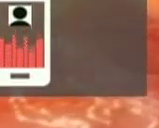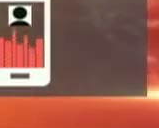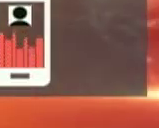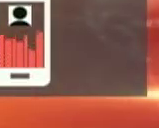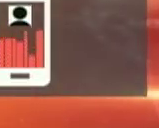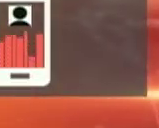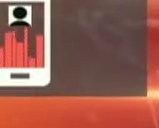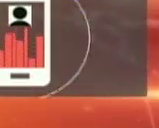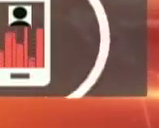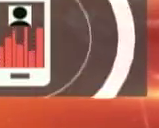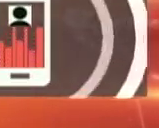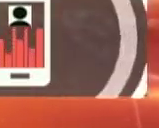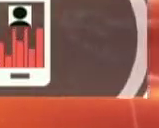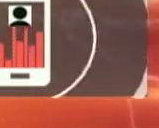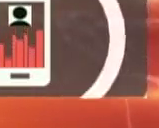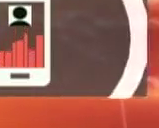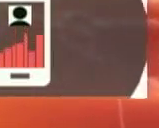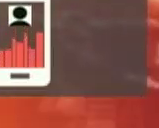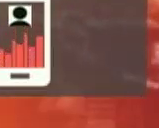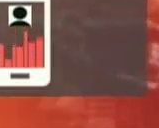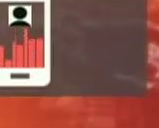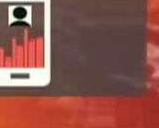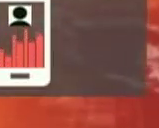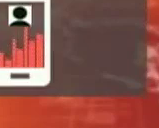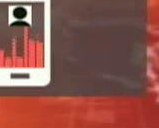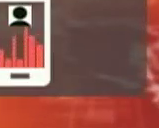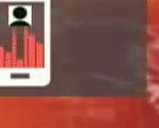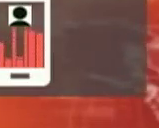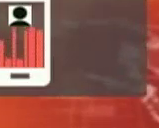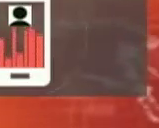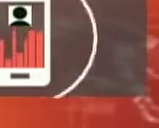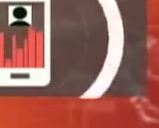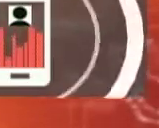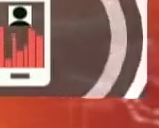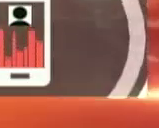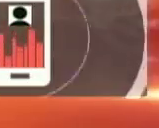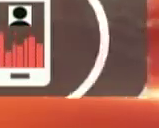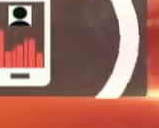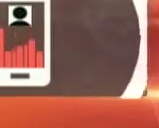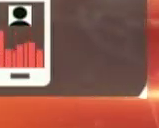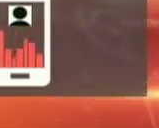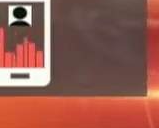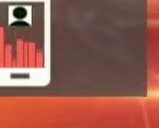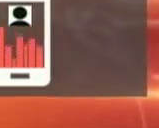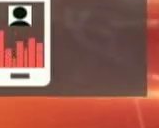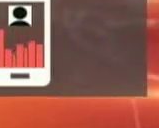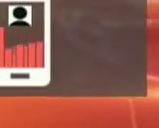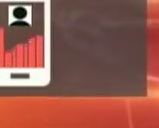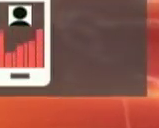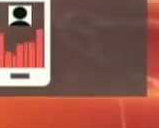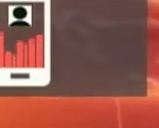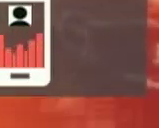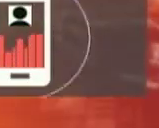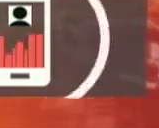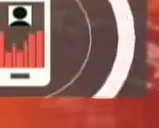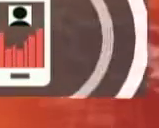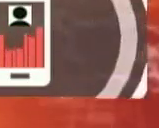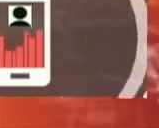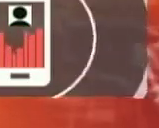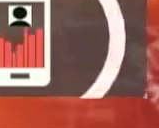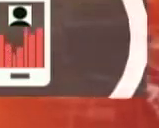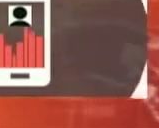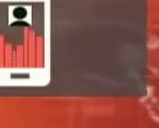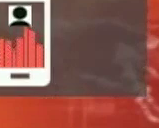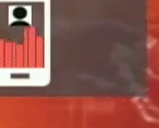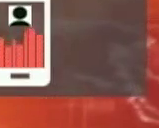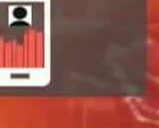cuales son San Enrique de la Entrada, el Centro, el Bosque, los Cajones, la Paila y el Bajo, mi